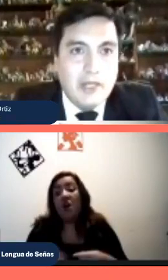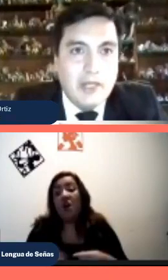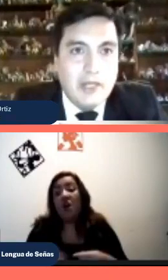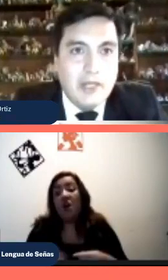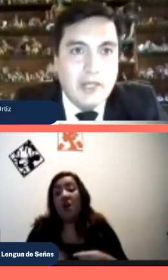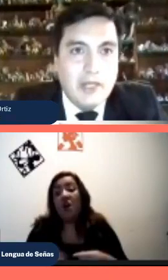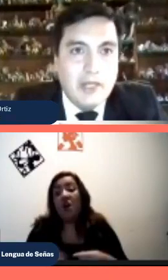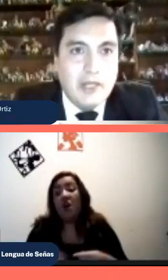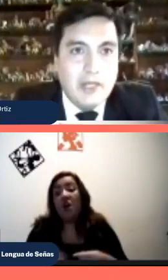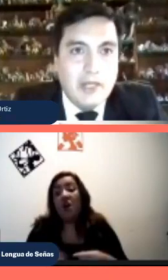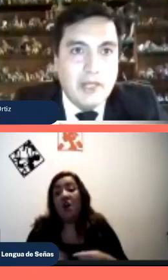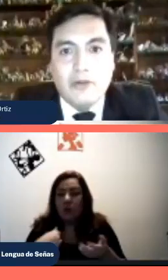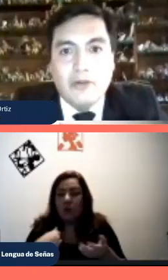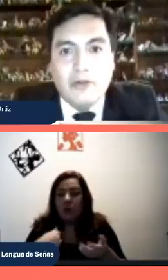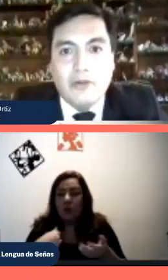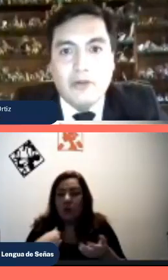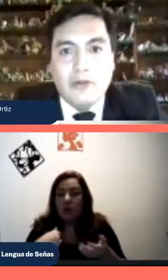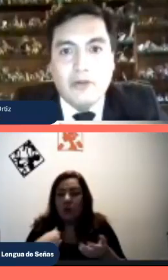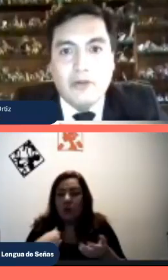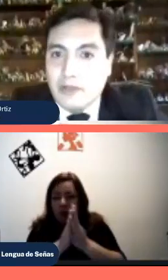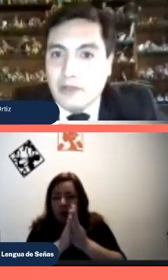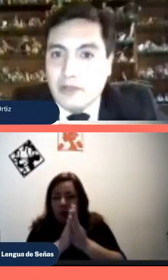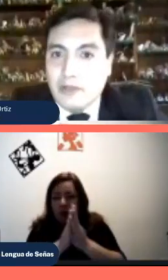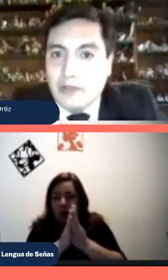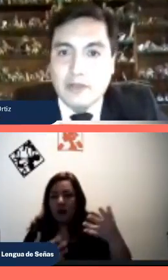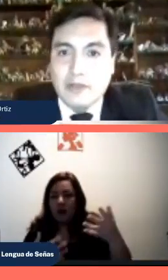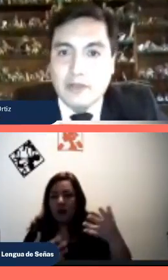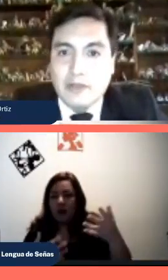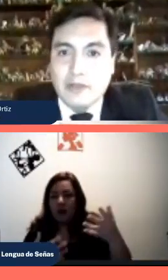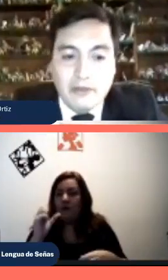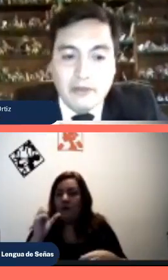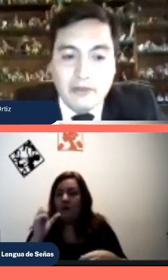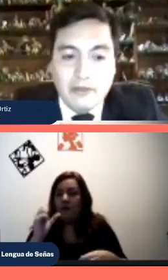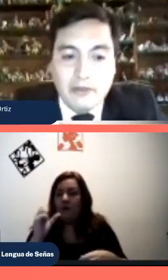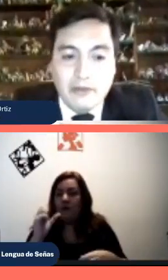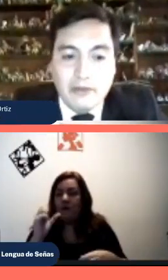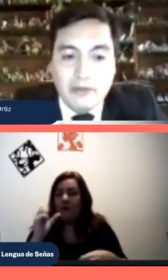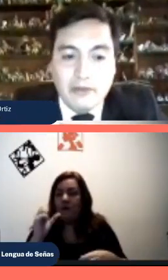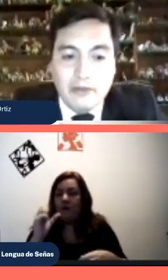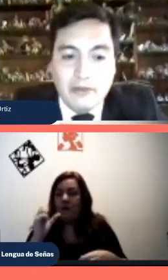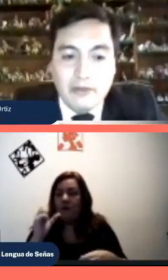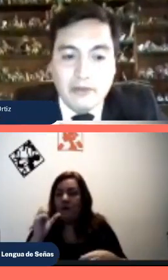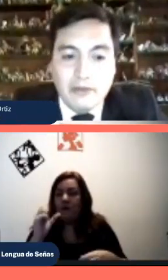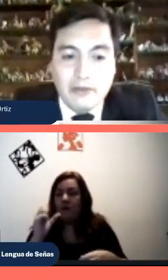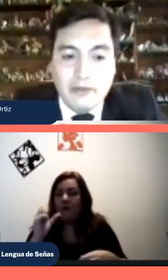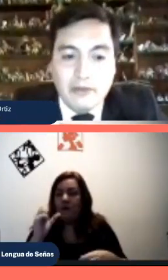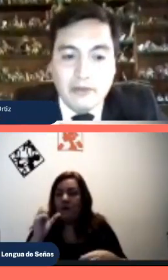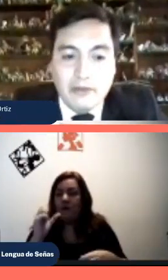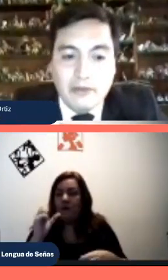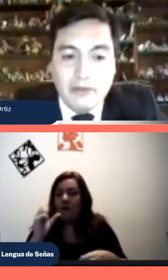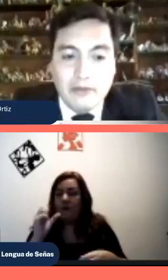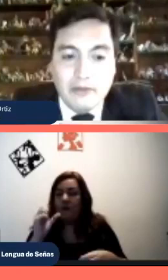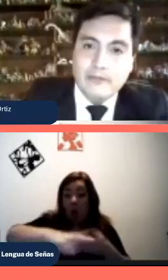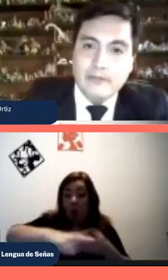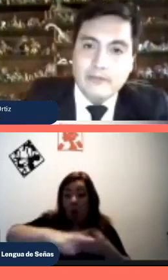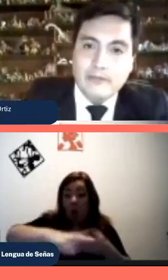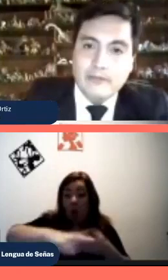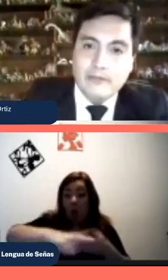toda esta megafauna, son gonfoterios que se han encontrado en la laguna de Tahuatahua.